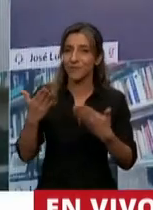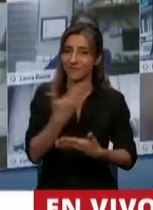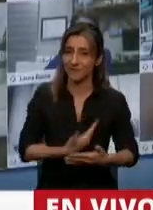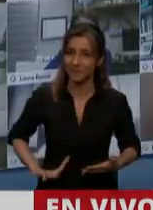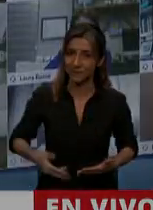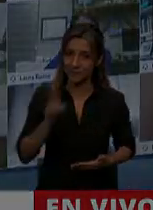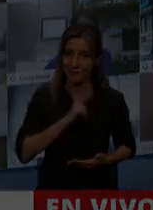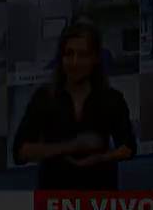Gracias, diputado.